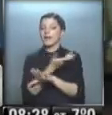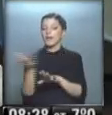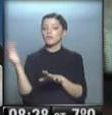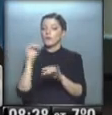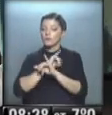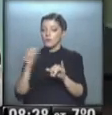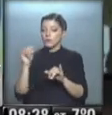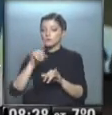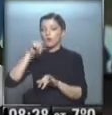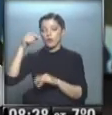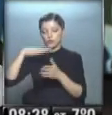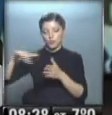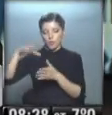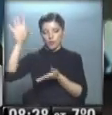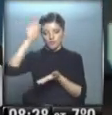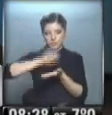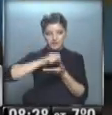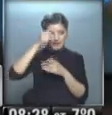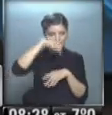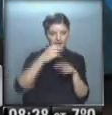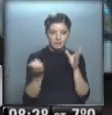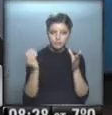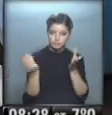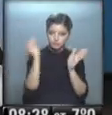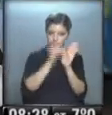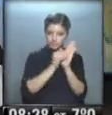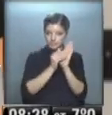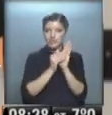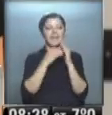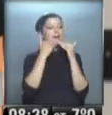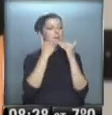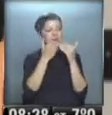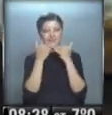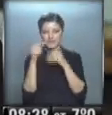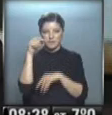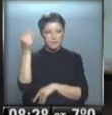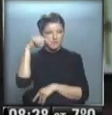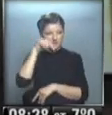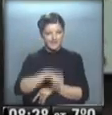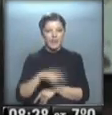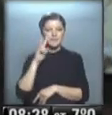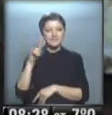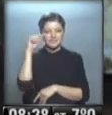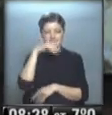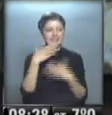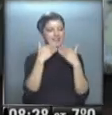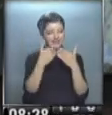otro lado y se suben a la plataforma de ARSAT para distribuirla. Matías Bianchi, muy amable por esta visita a Visión 7 esta mañana. Gracias. Salud.